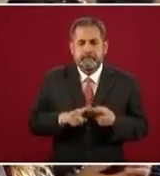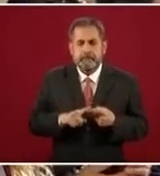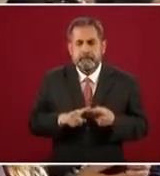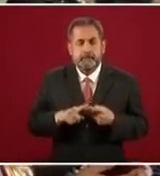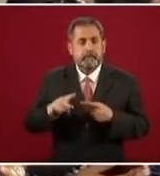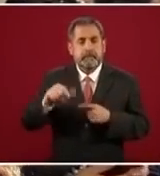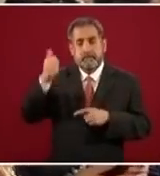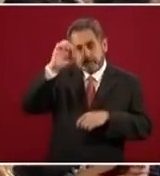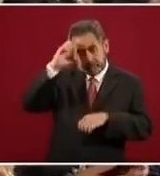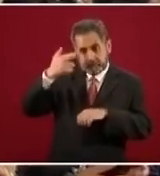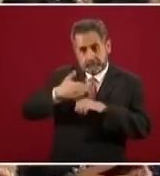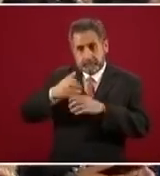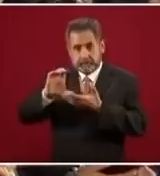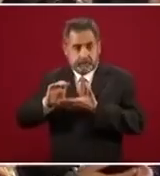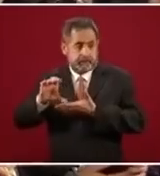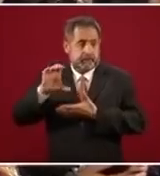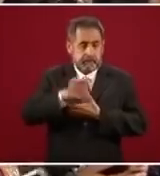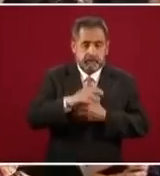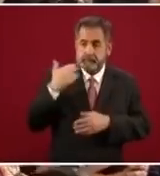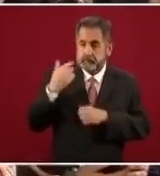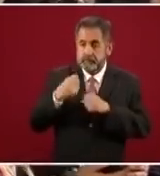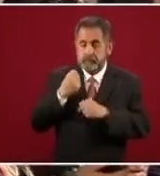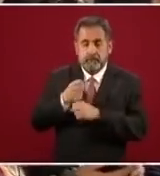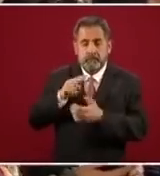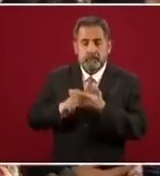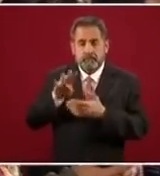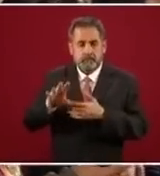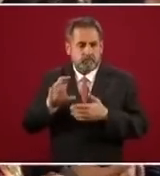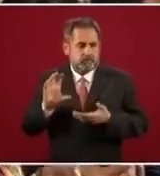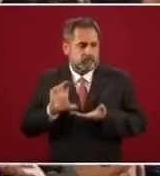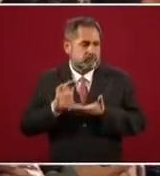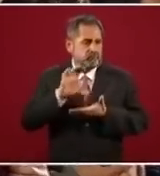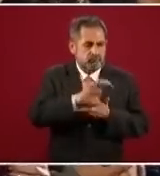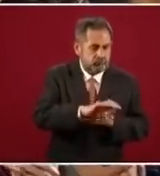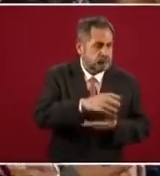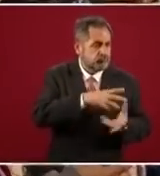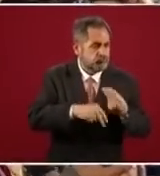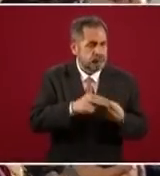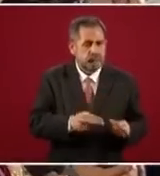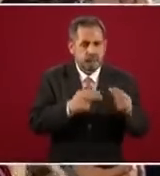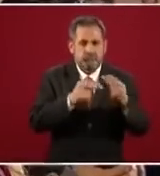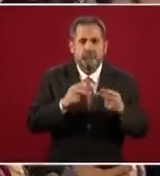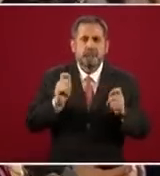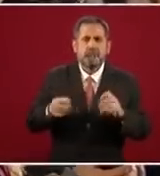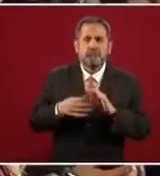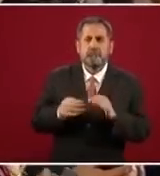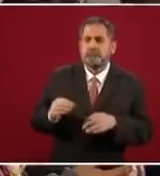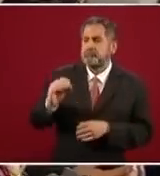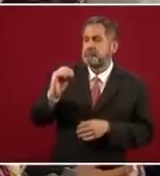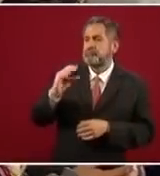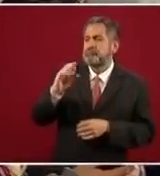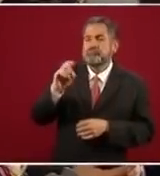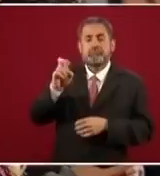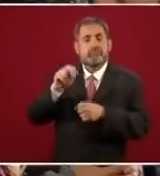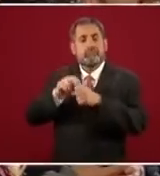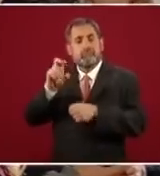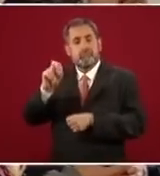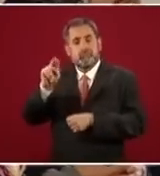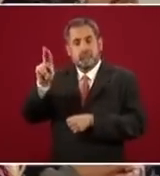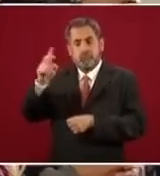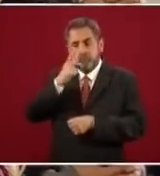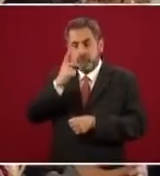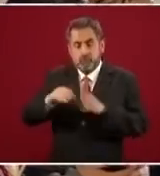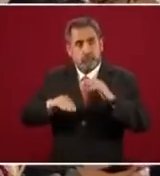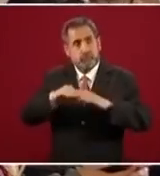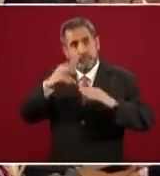de inversión extranjera directa al cierre del año 2019, que alcanzó, de acuerdo con la Conferencia para el Desarrollo Económico de las Naciones Unidas,